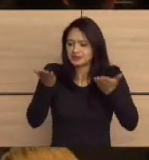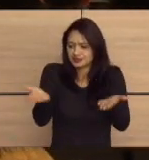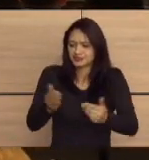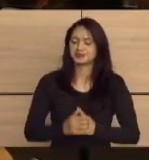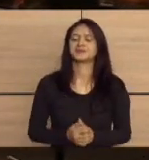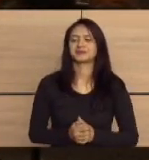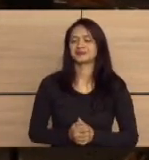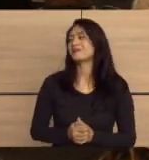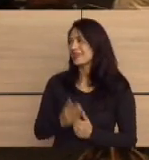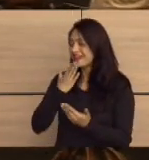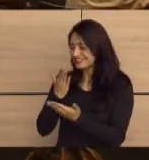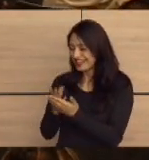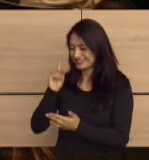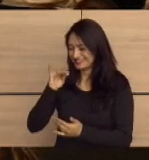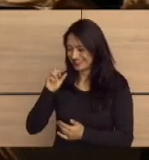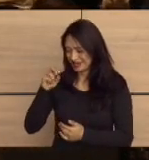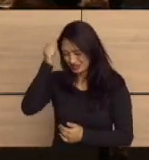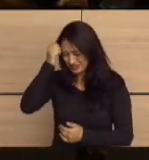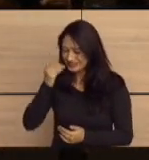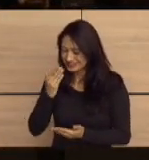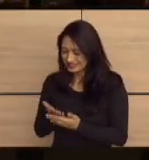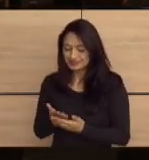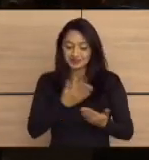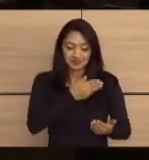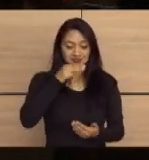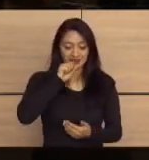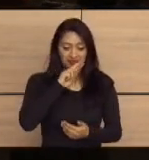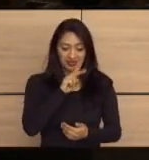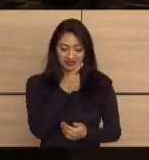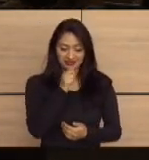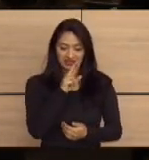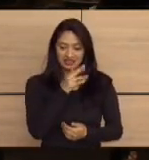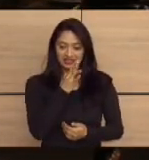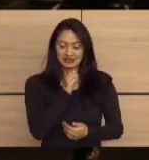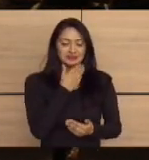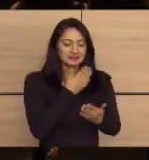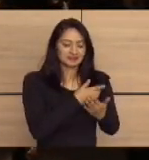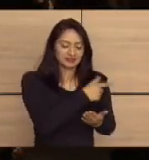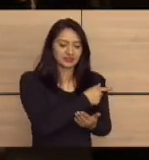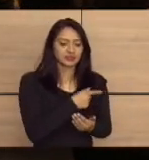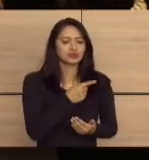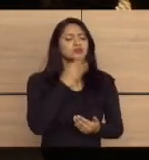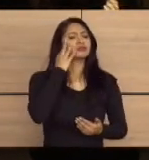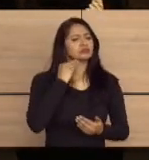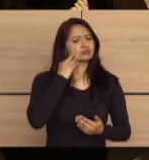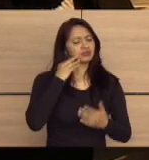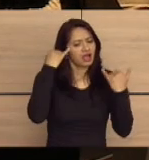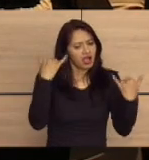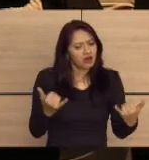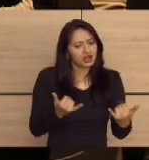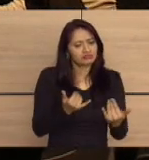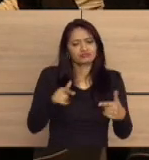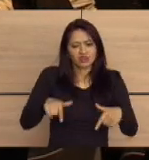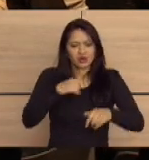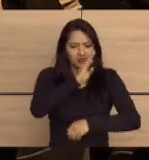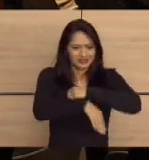Mil gracias, profesora Diana. Doctora Margarita, con toda su experiencia, ¿qué consejo puede darle al